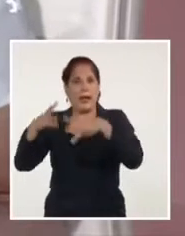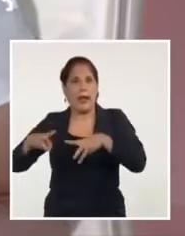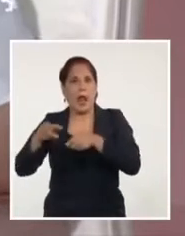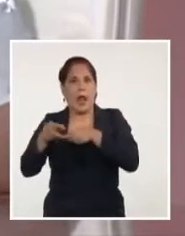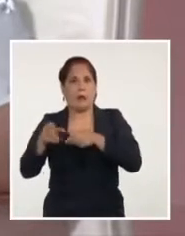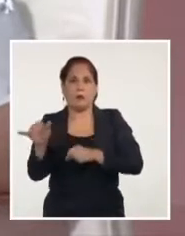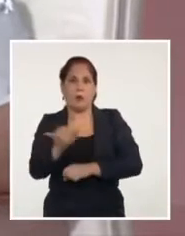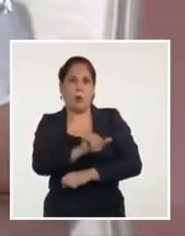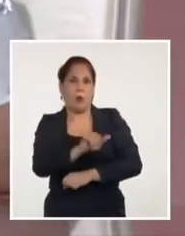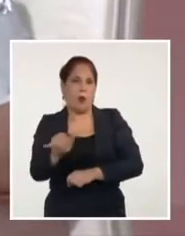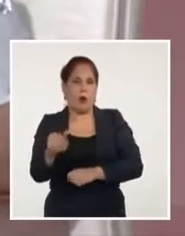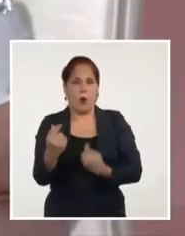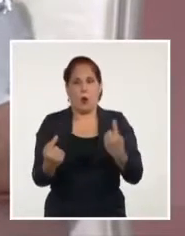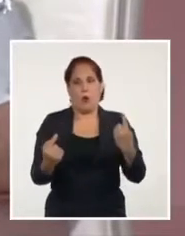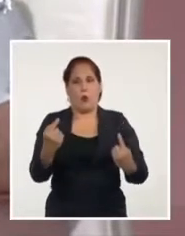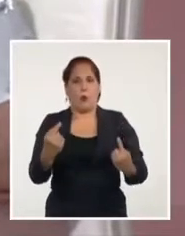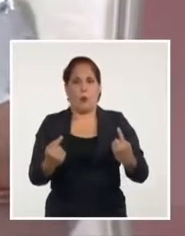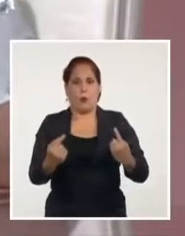lo otro es